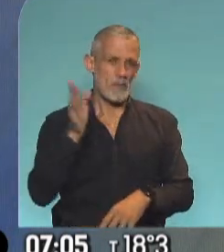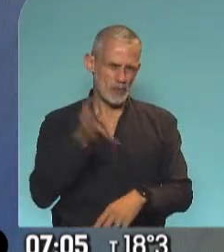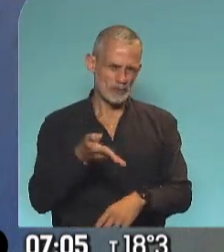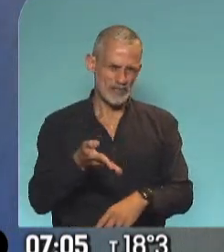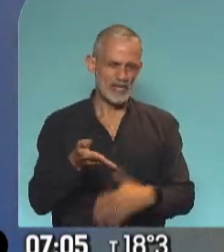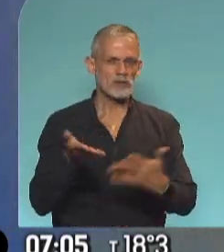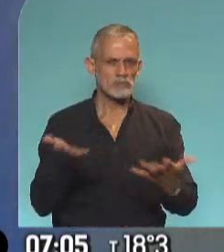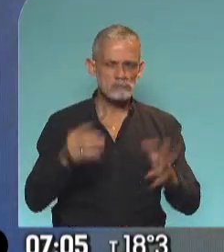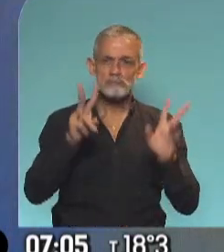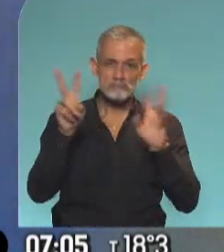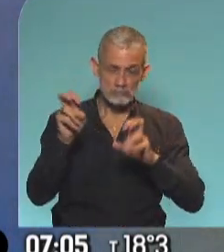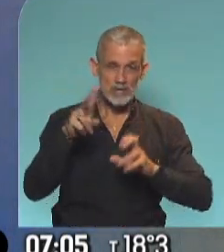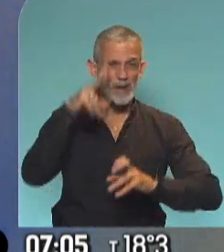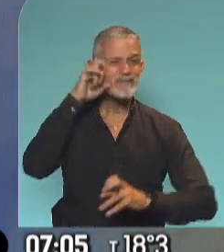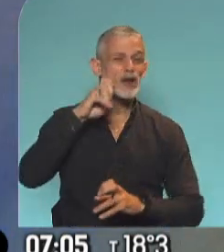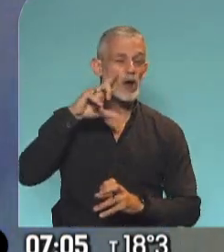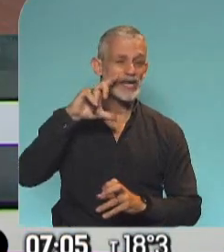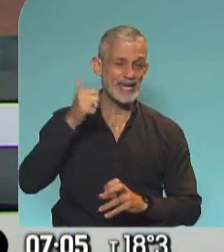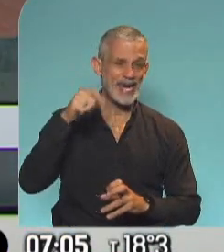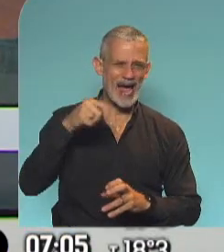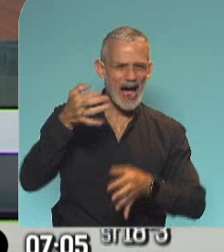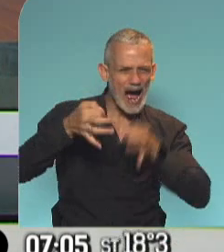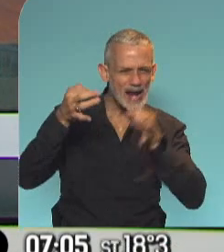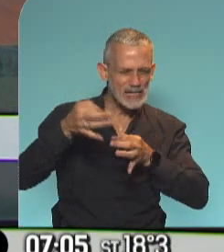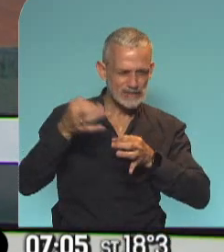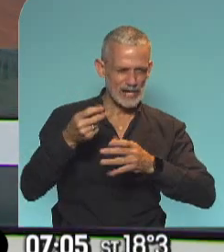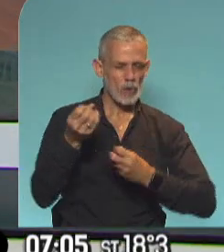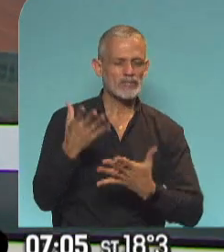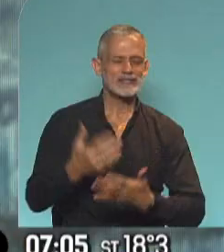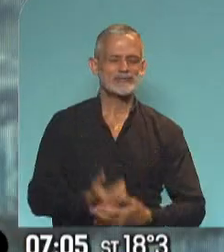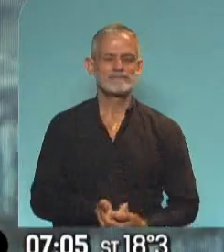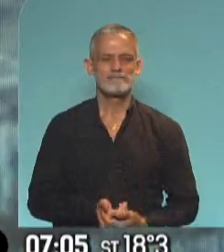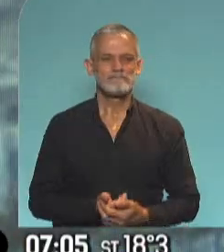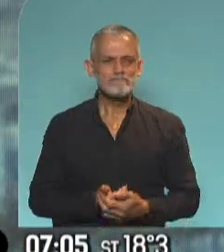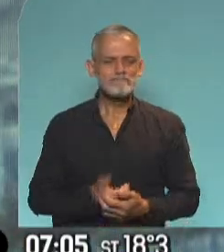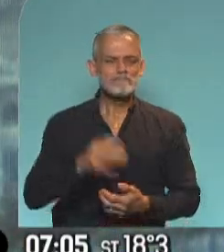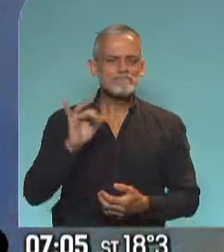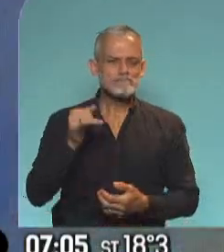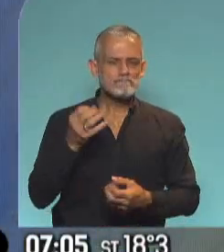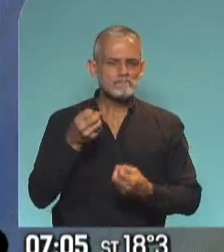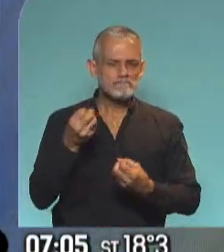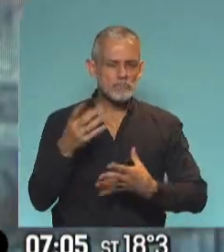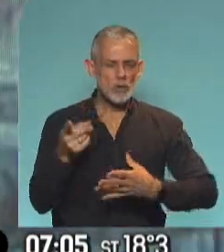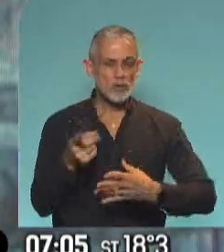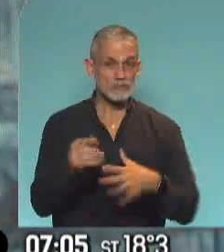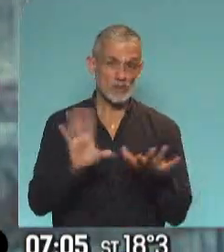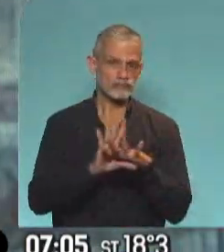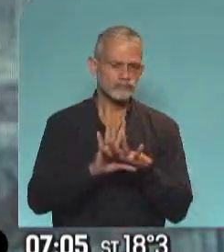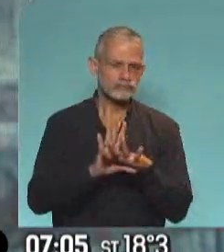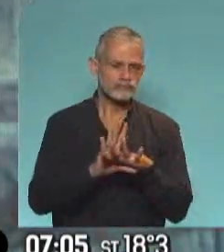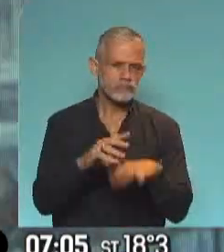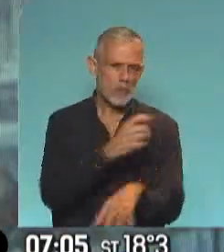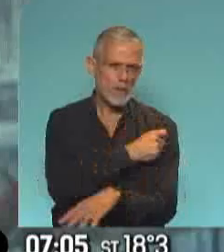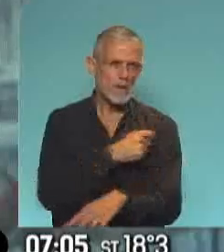92%. Este es el tema con Verónica Urriola-Beitia, que ya empezamos a analizar. Vero, buen día, bienvenida. Buen día, ¿cómo andás, Pablo? ¿Todo bien? Sí, bueno, la efectividad que además le